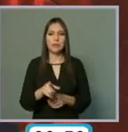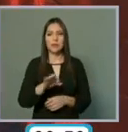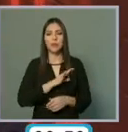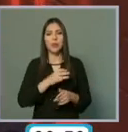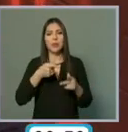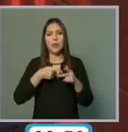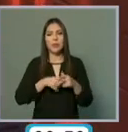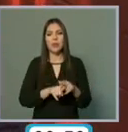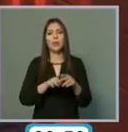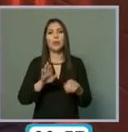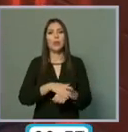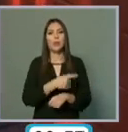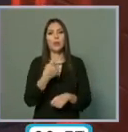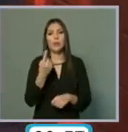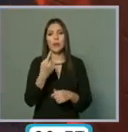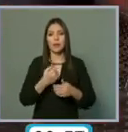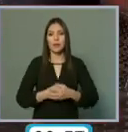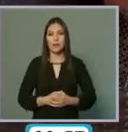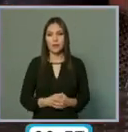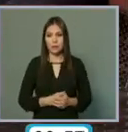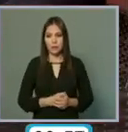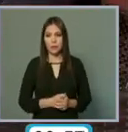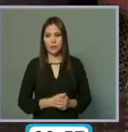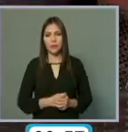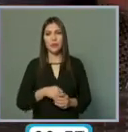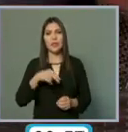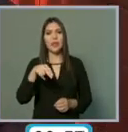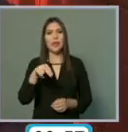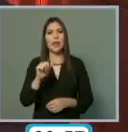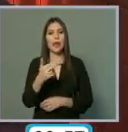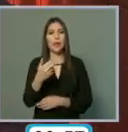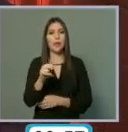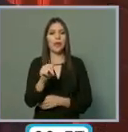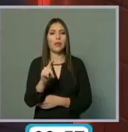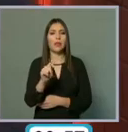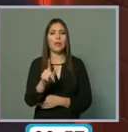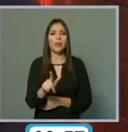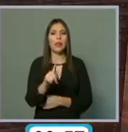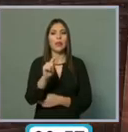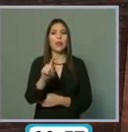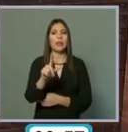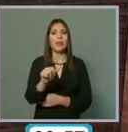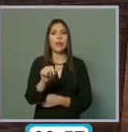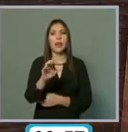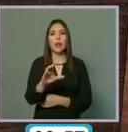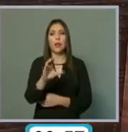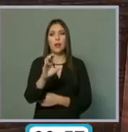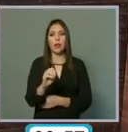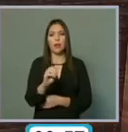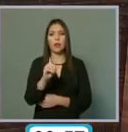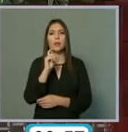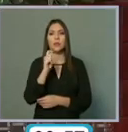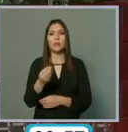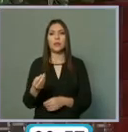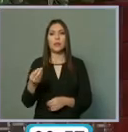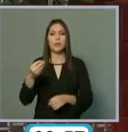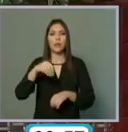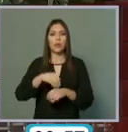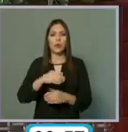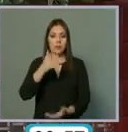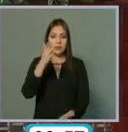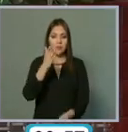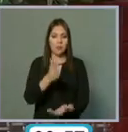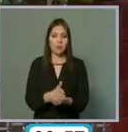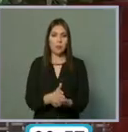Fer? O sea, en el sentido de Tlaco. si en el náhuatl tlaco es comer, bueno, Es partir poner algo a la